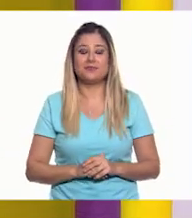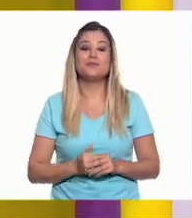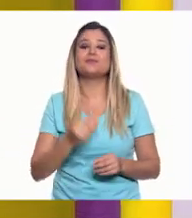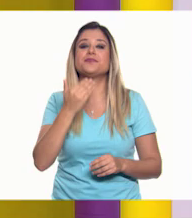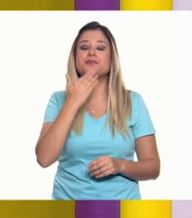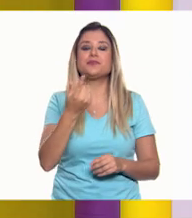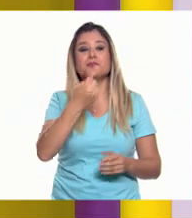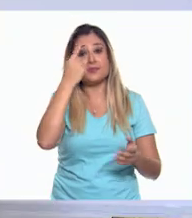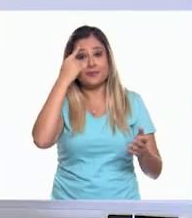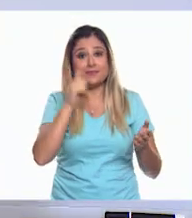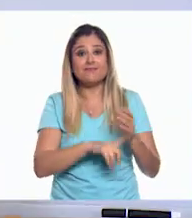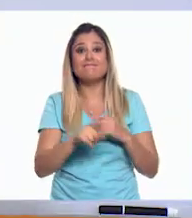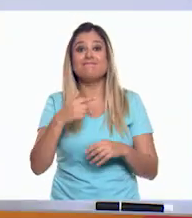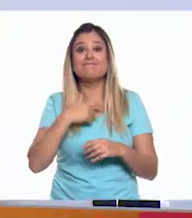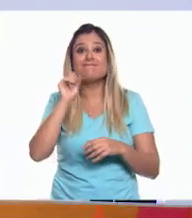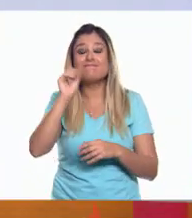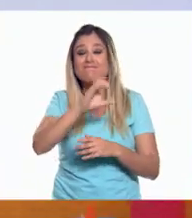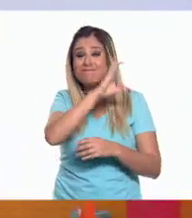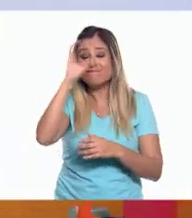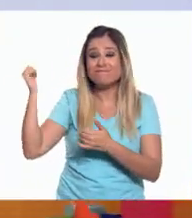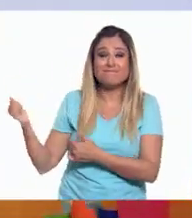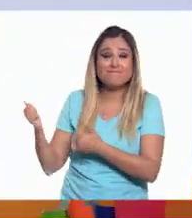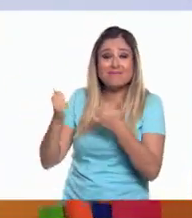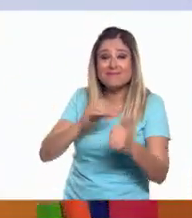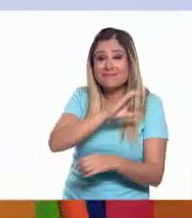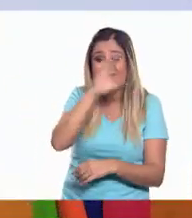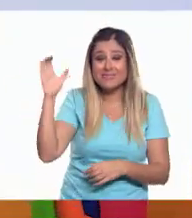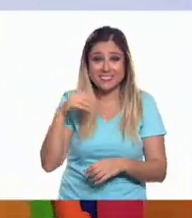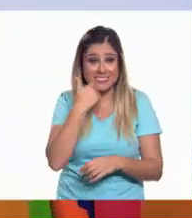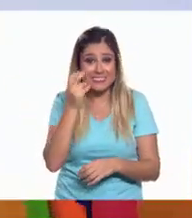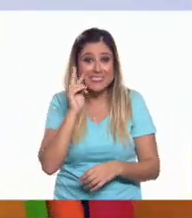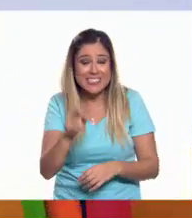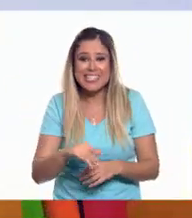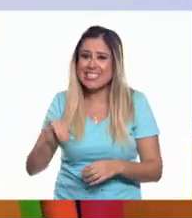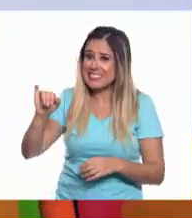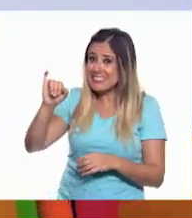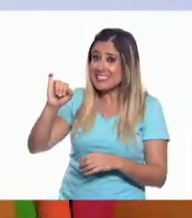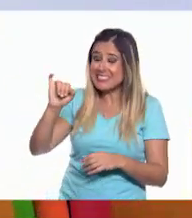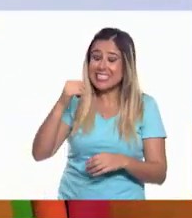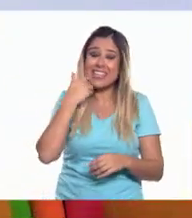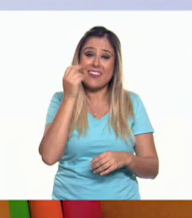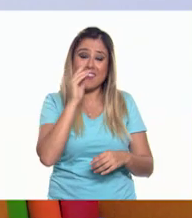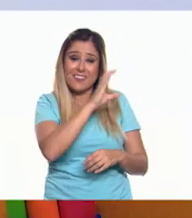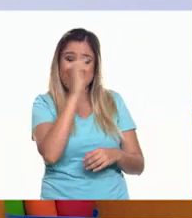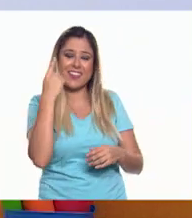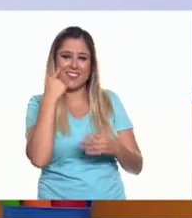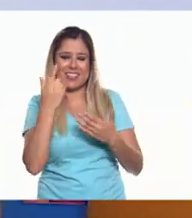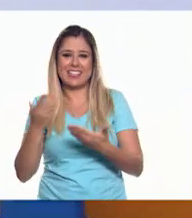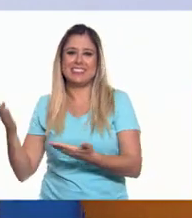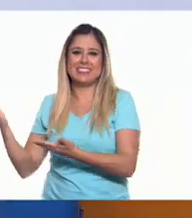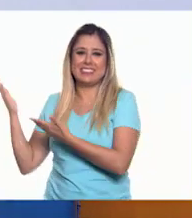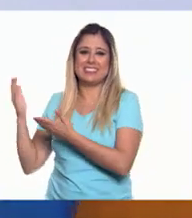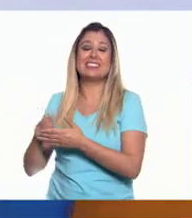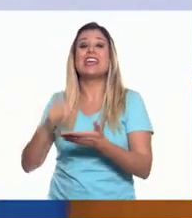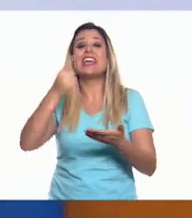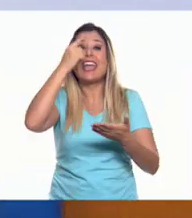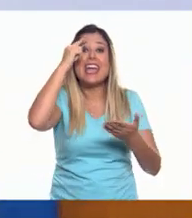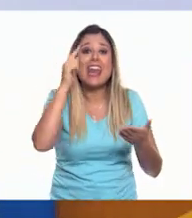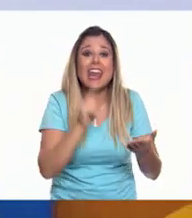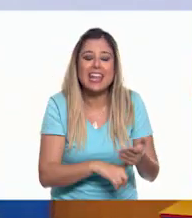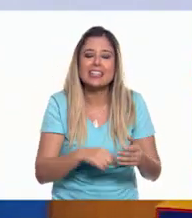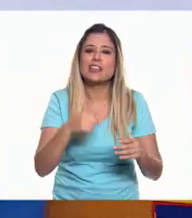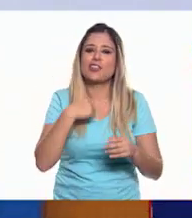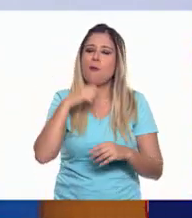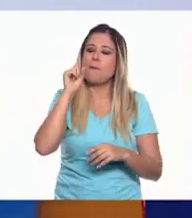crees? ¿Qué? Yo también traje mis fotos. ¿Tú también traes fotos, sí. Leli? Ay, déjanos ver tus fotos. Sí, por favor, vamos por a verla. Supuesto, a ver. Pero, ¿qué crees, Eric? Yo también